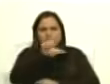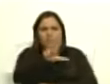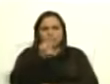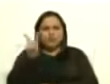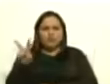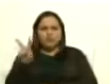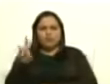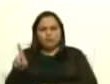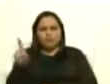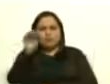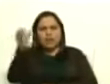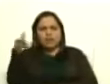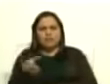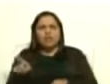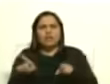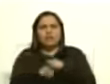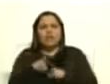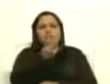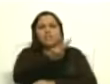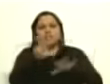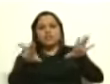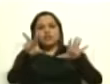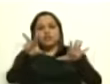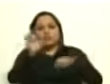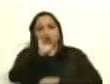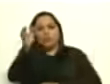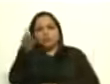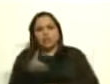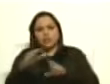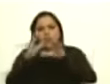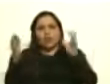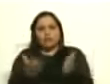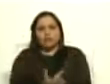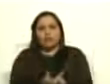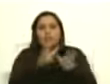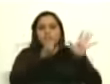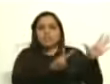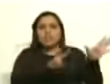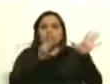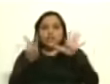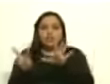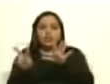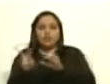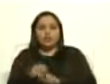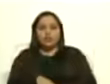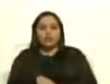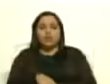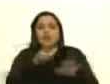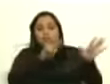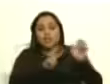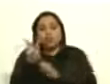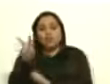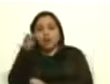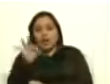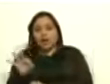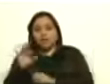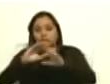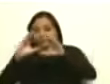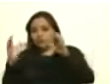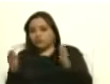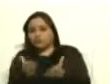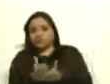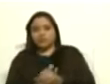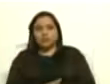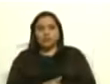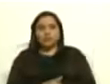el 28% de la población mundial y el 72% ocupa el territorio del planeta. Imagínense